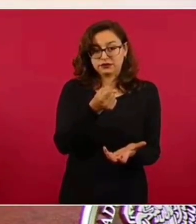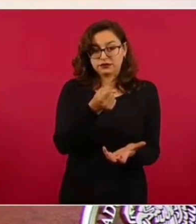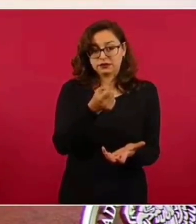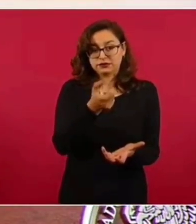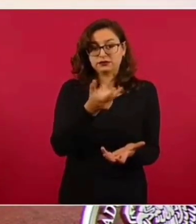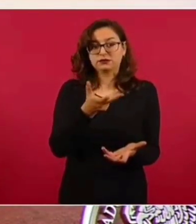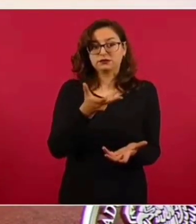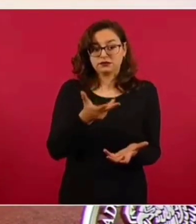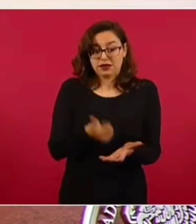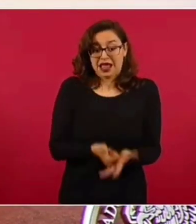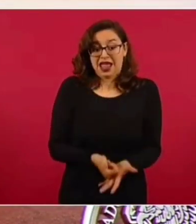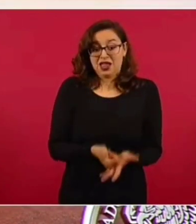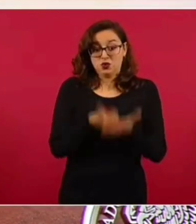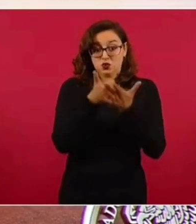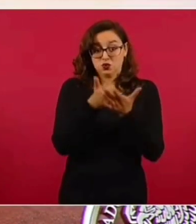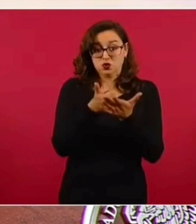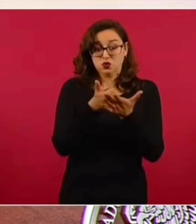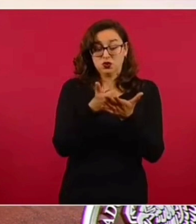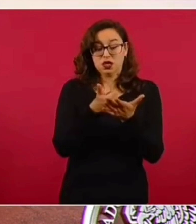generando